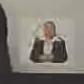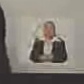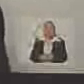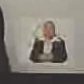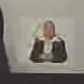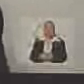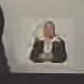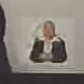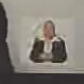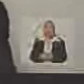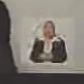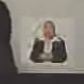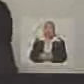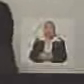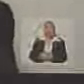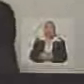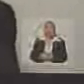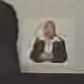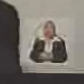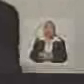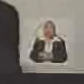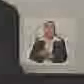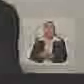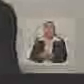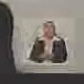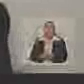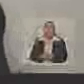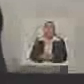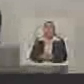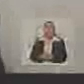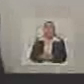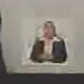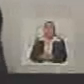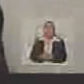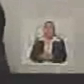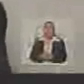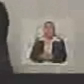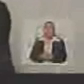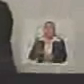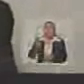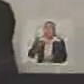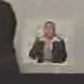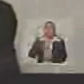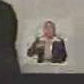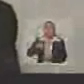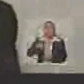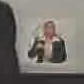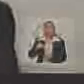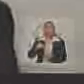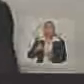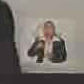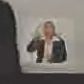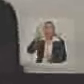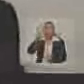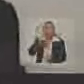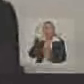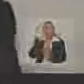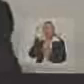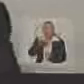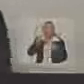con día en nuestra delegación Benito Juárez. Sin duda, el tema que más nos preocupa es la seguridad o la